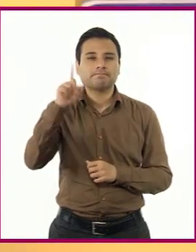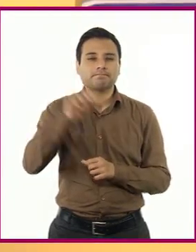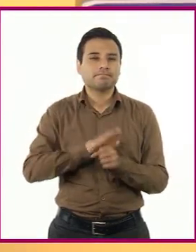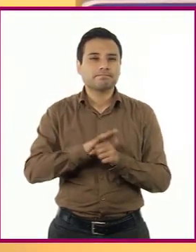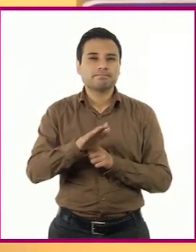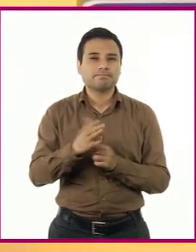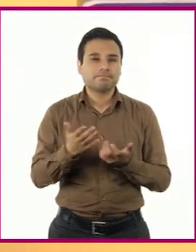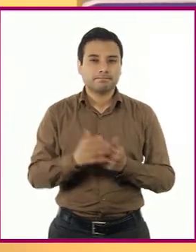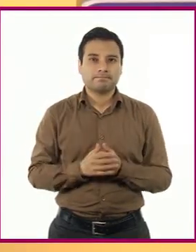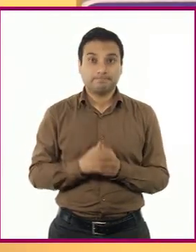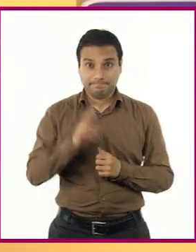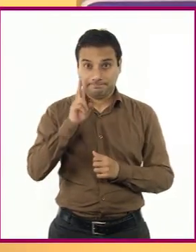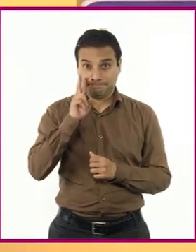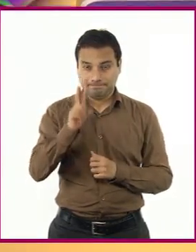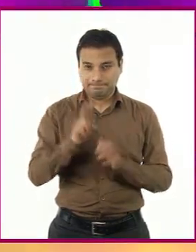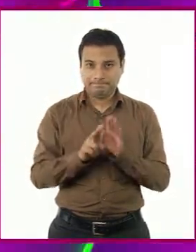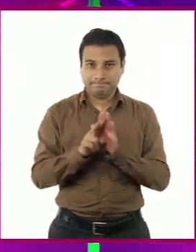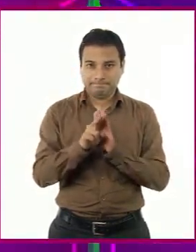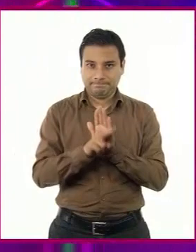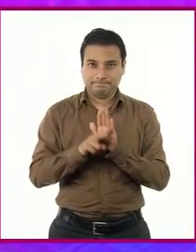datos. ¡Vamos a ver el video!